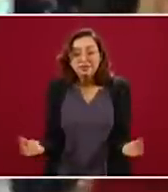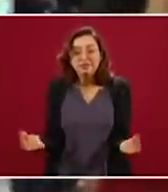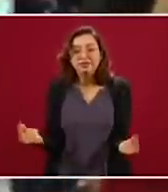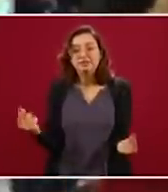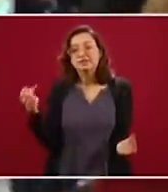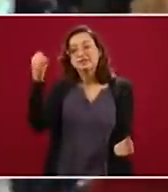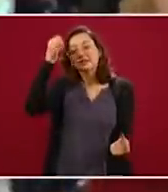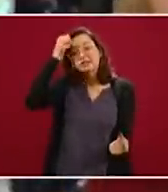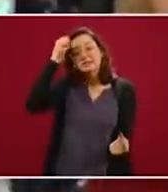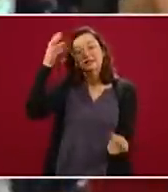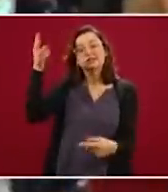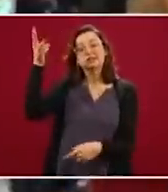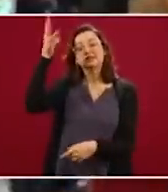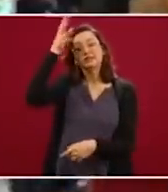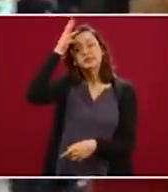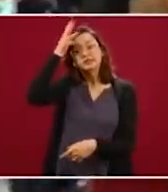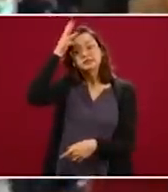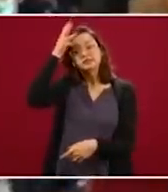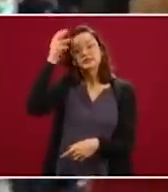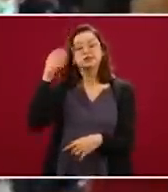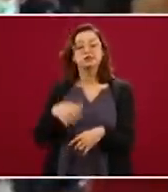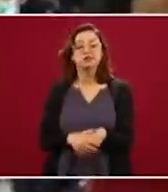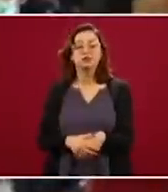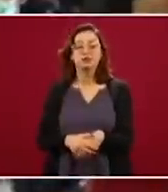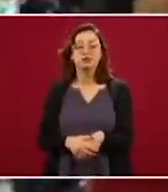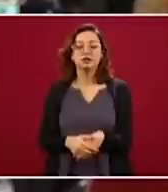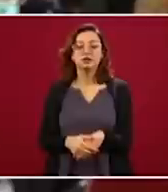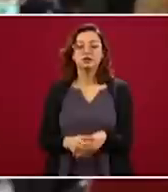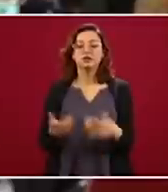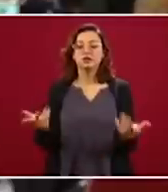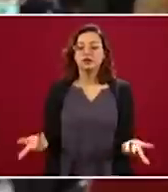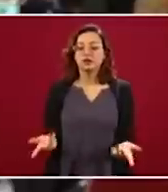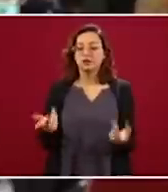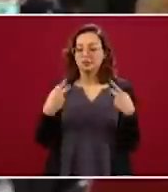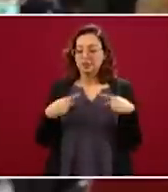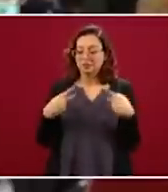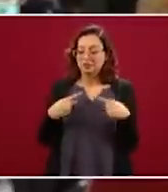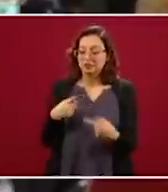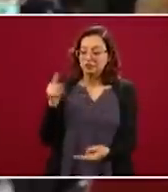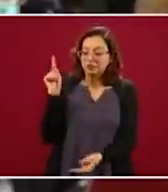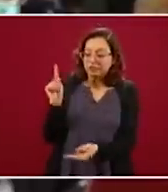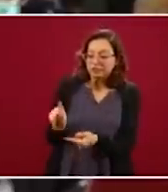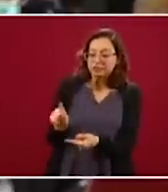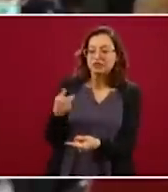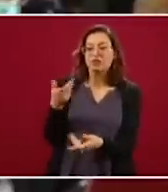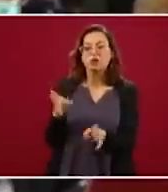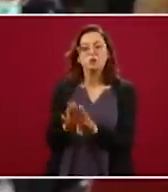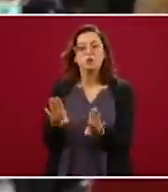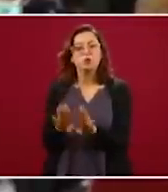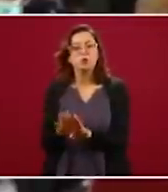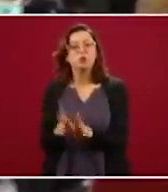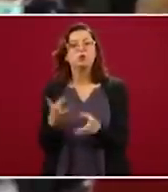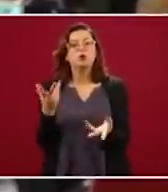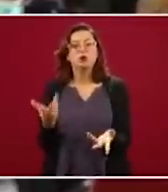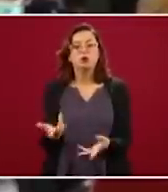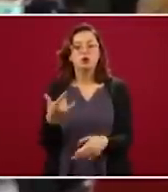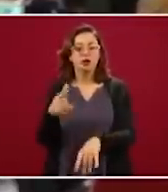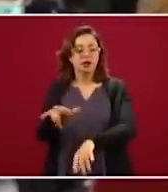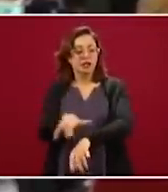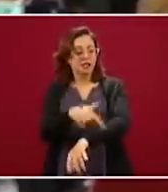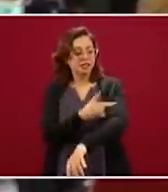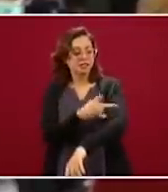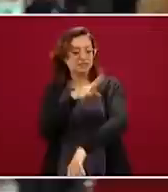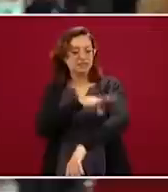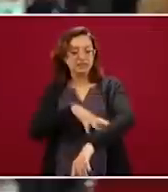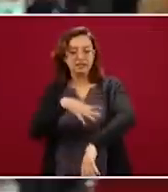forma de socializar, de hacerlos incluyentes, es portar ese día calcetines disparejos. También el próximo 2 de